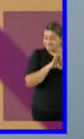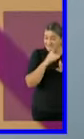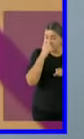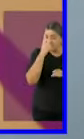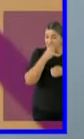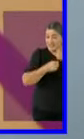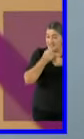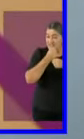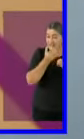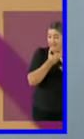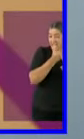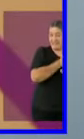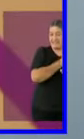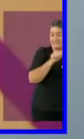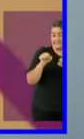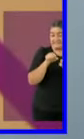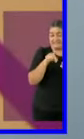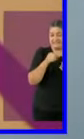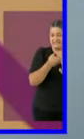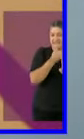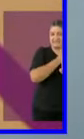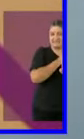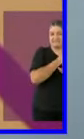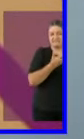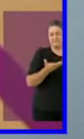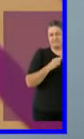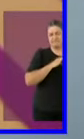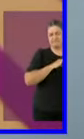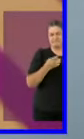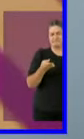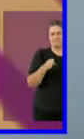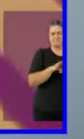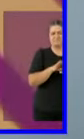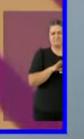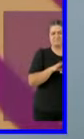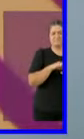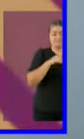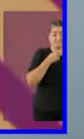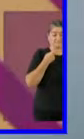para que pudiera presentar sus propuestas y sobre todo se diera a conocer entre la